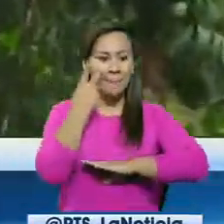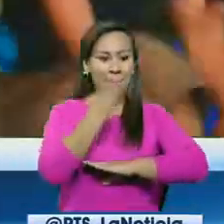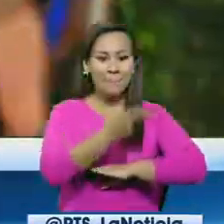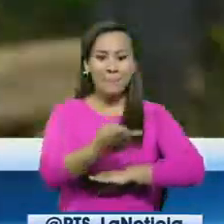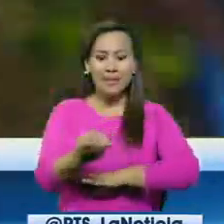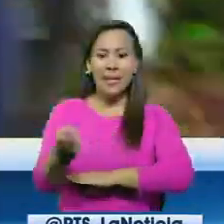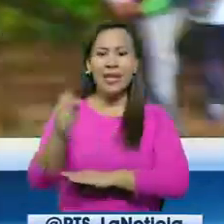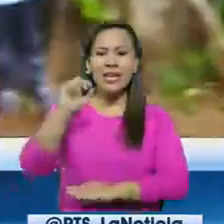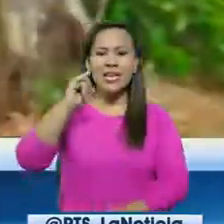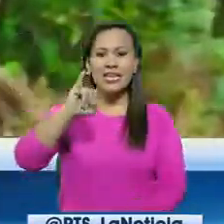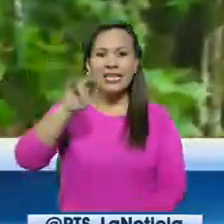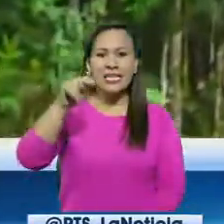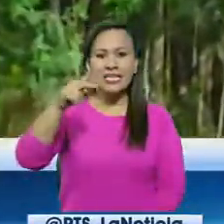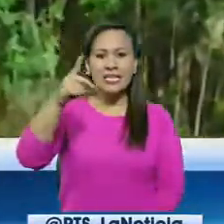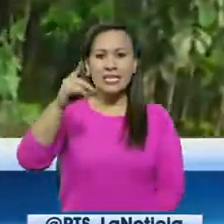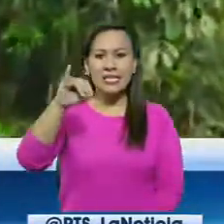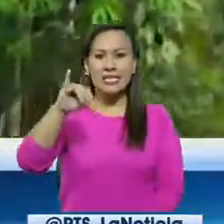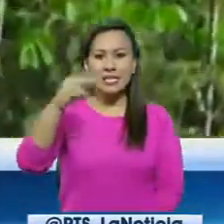Indichuris.